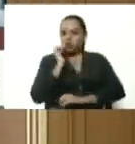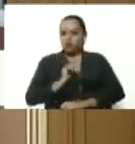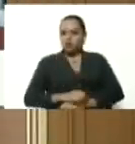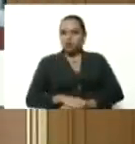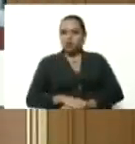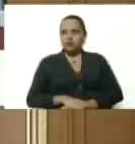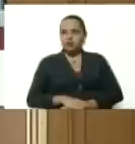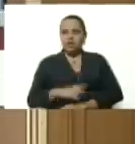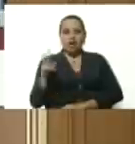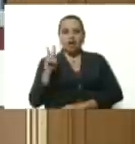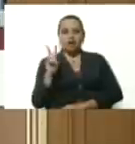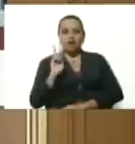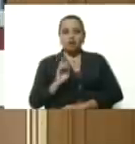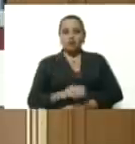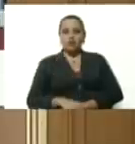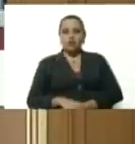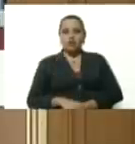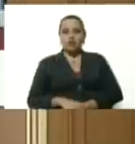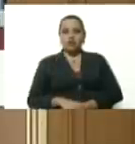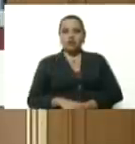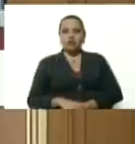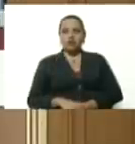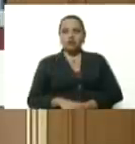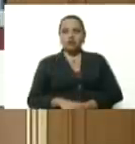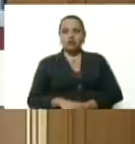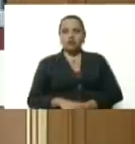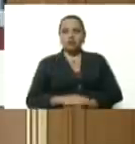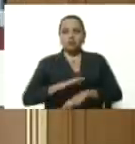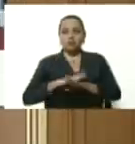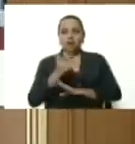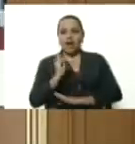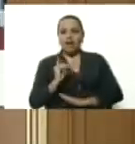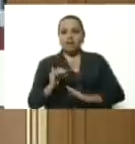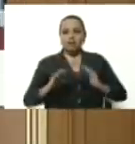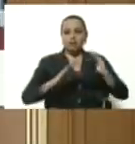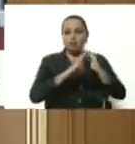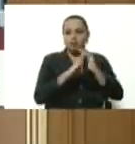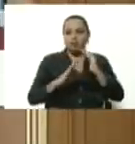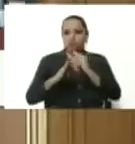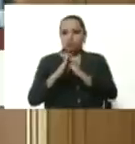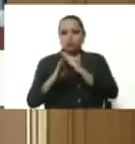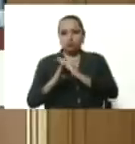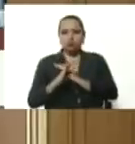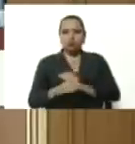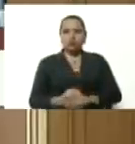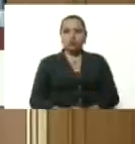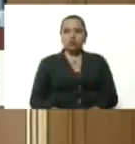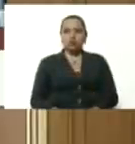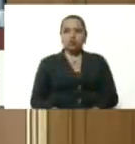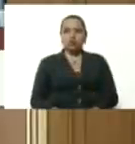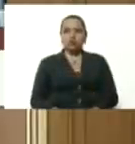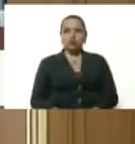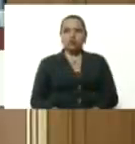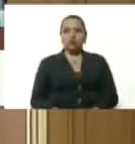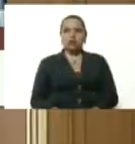también a Venezuela, la han embargado, han aplicado embargos contra